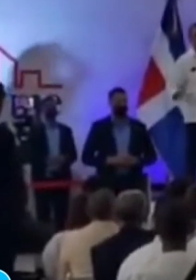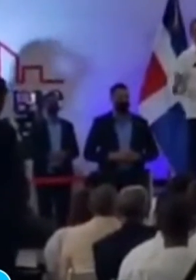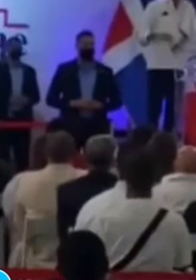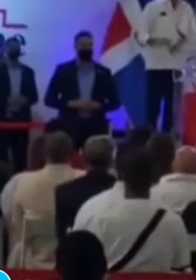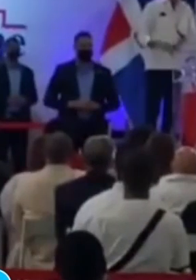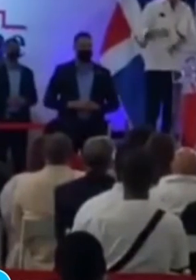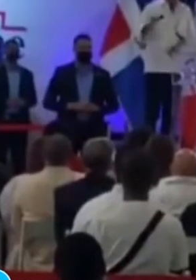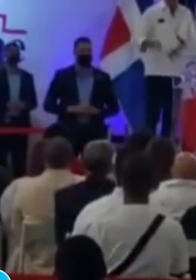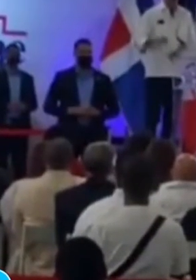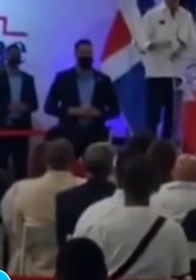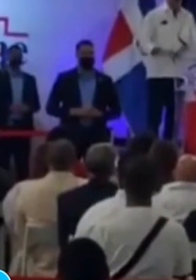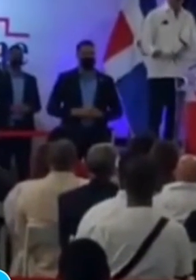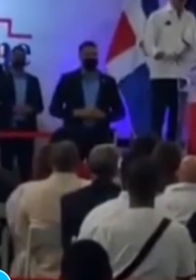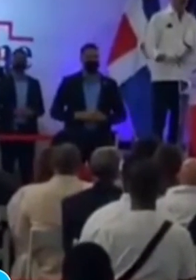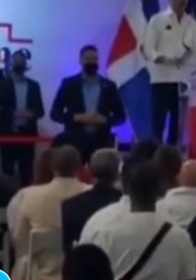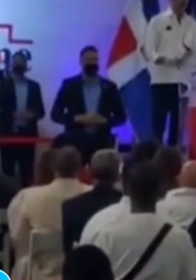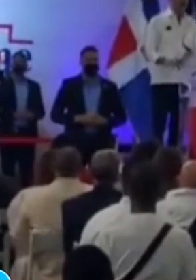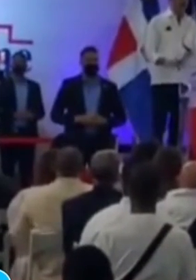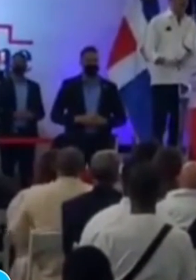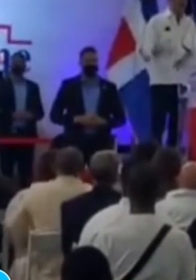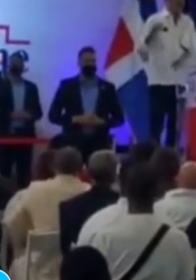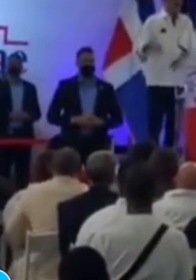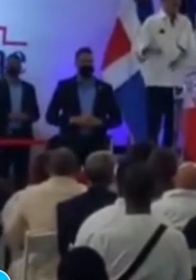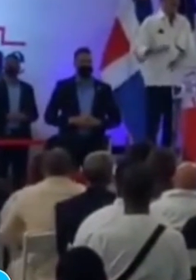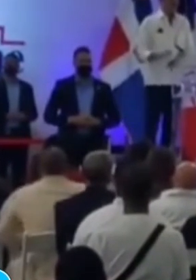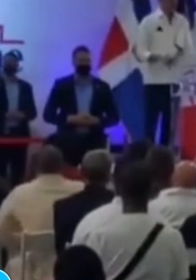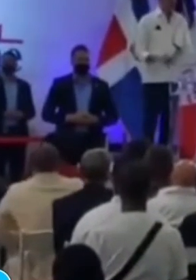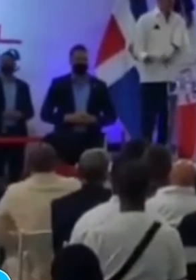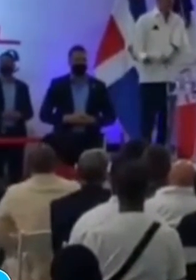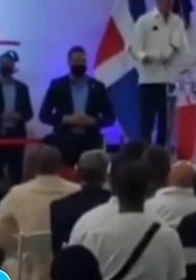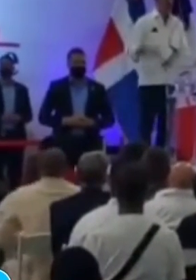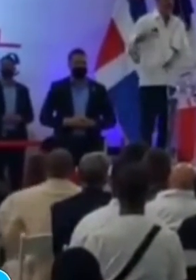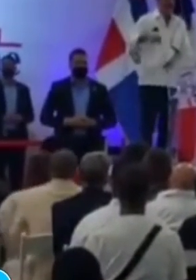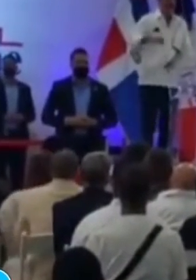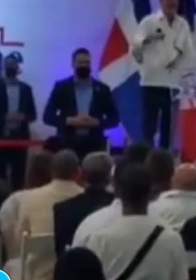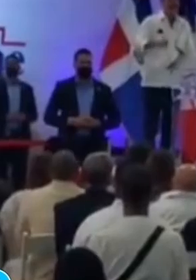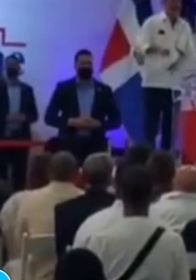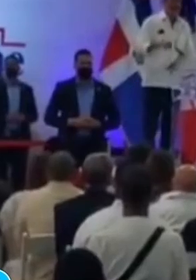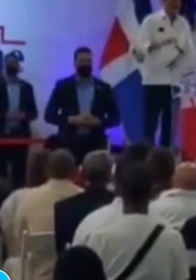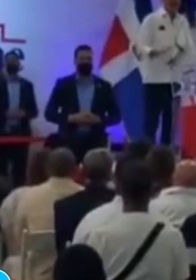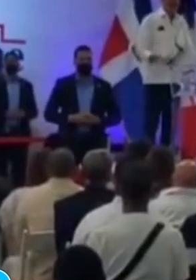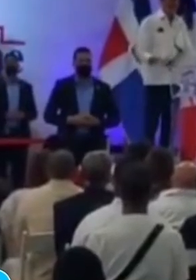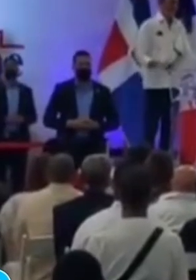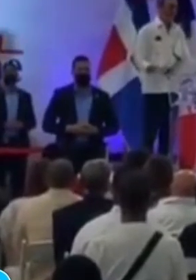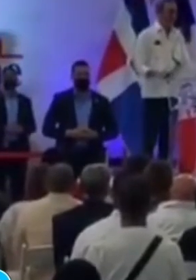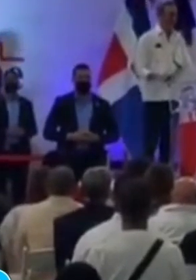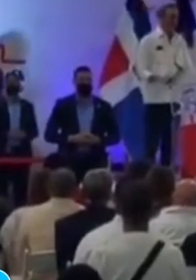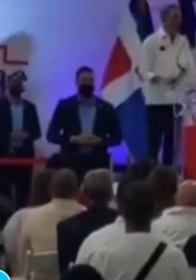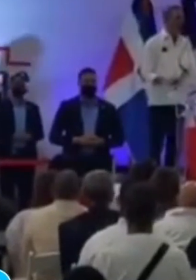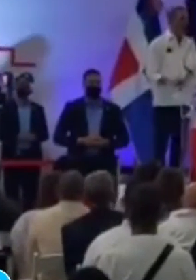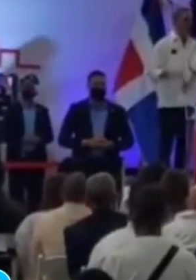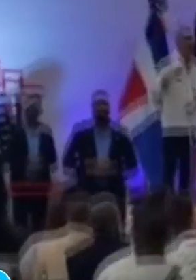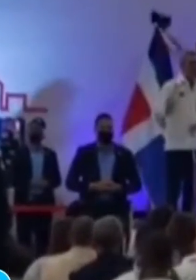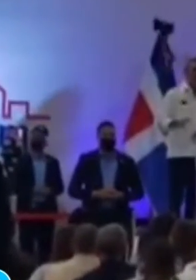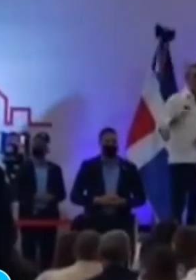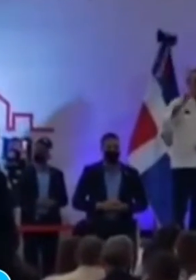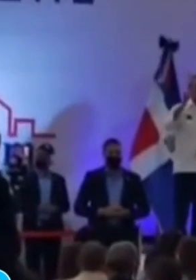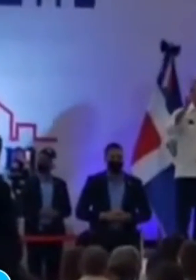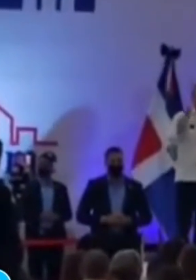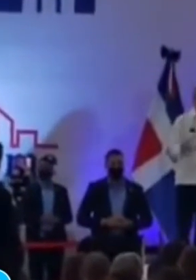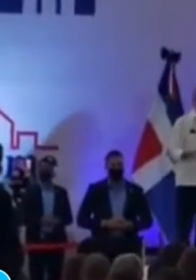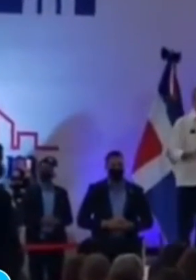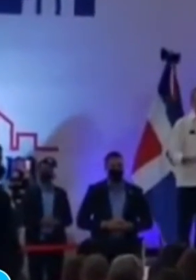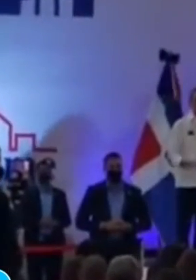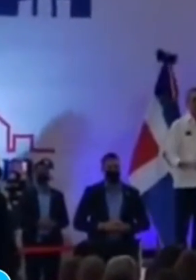si cada día cada hora cada minuto evaluamos